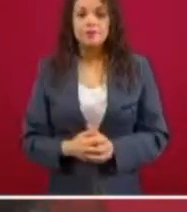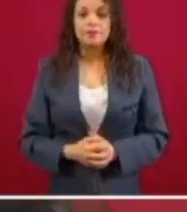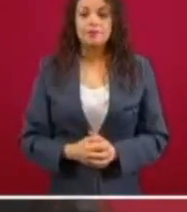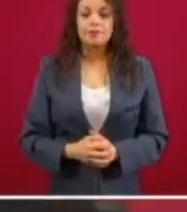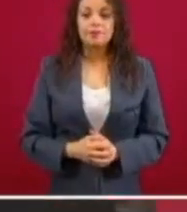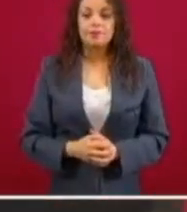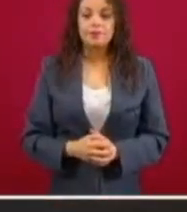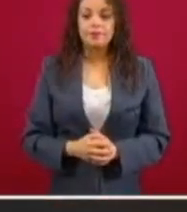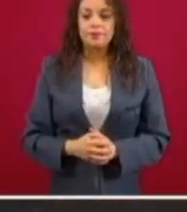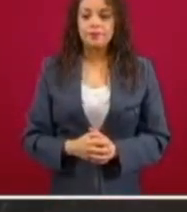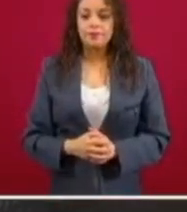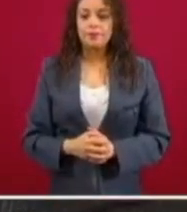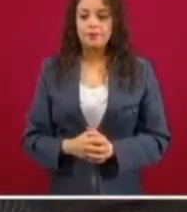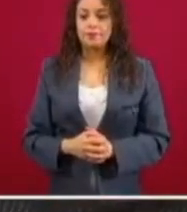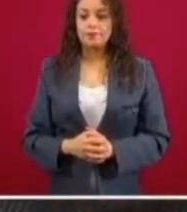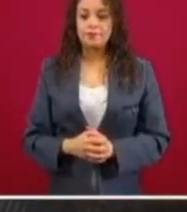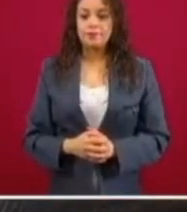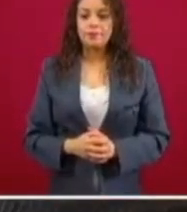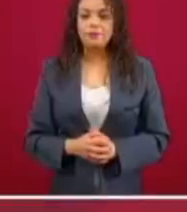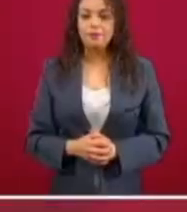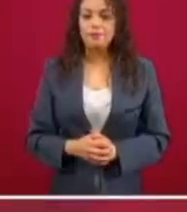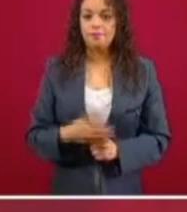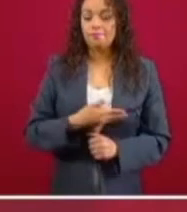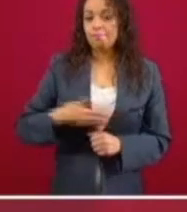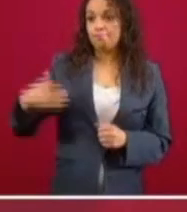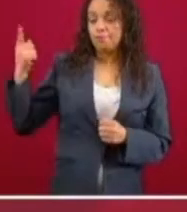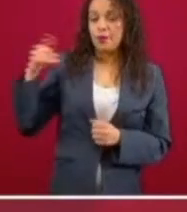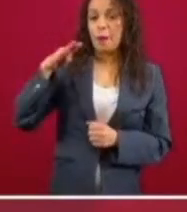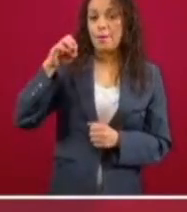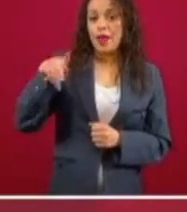con la canciller Merkel,